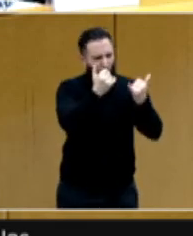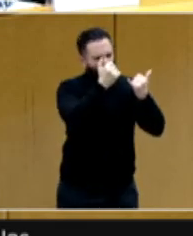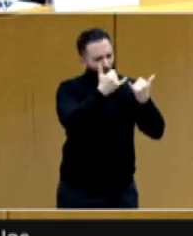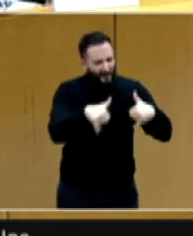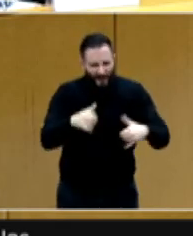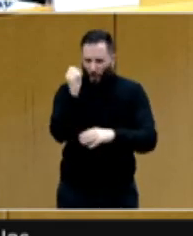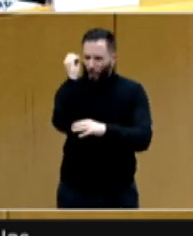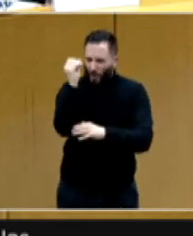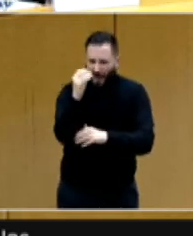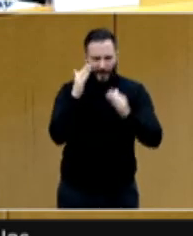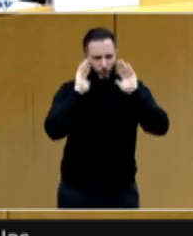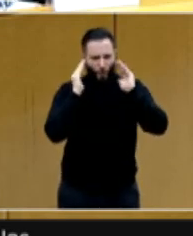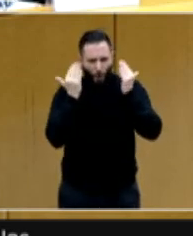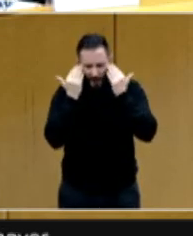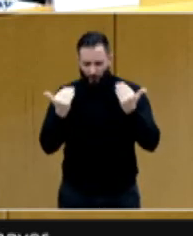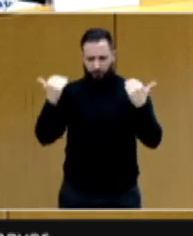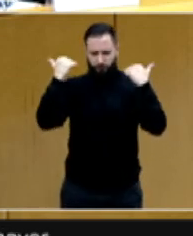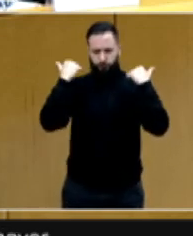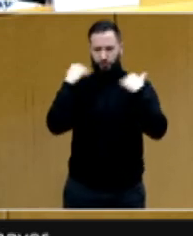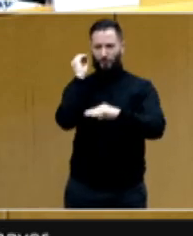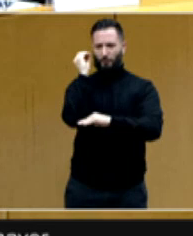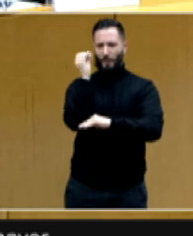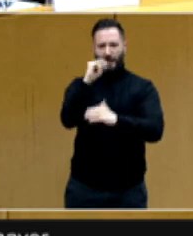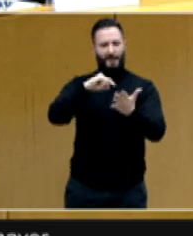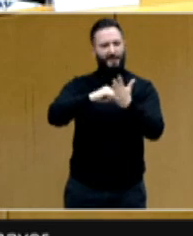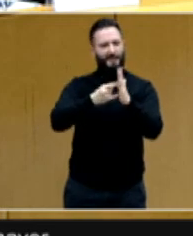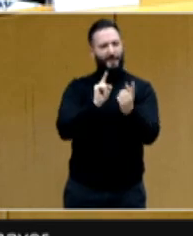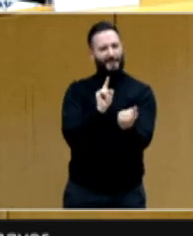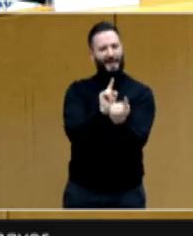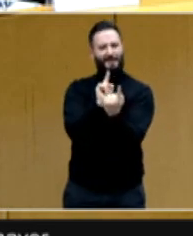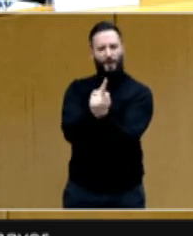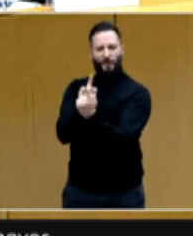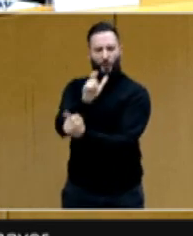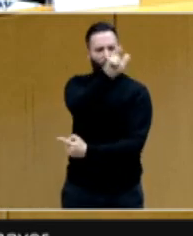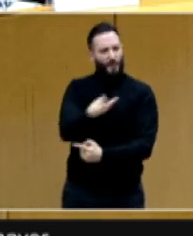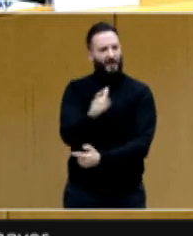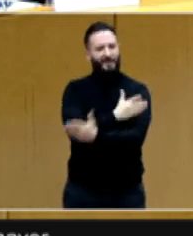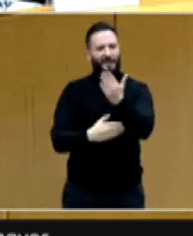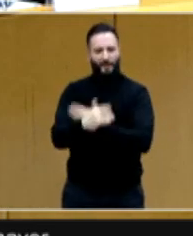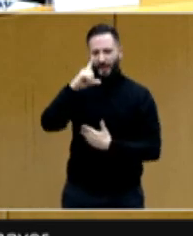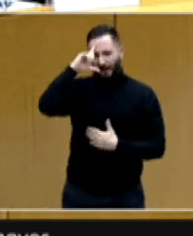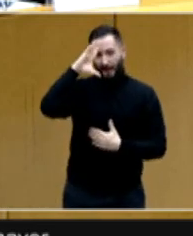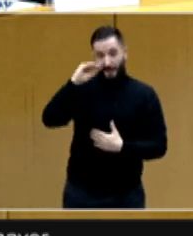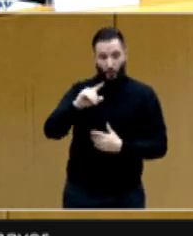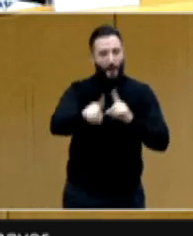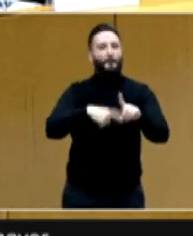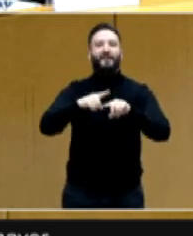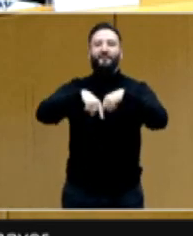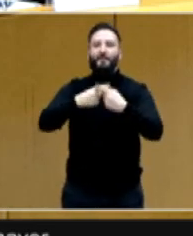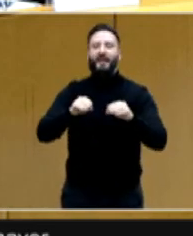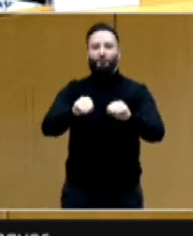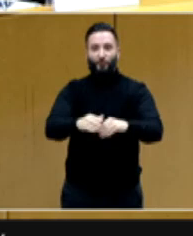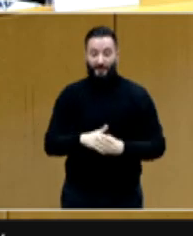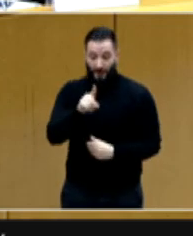y congresos como componente especialista en sistemas de intervención con personas con discapacidad intelectual y sus familias colaborando